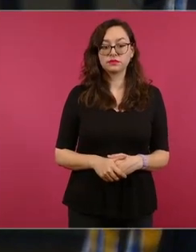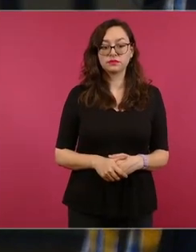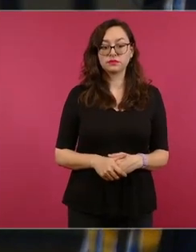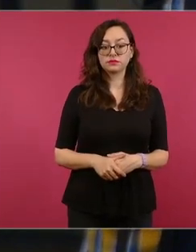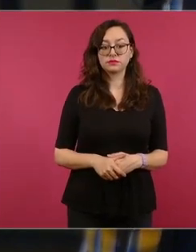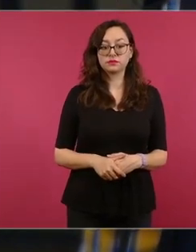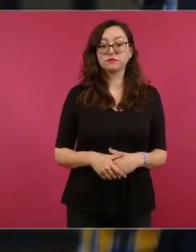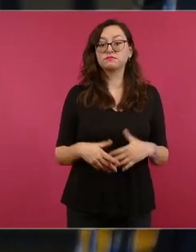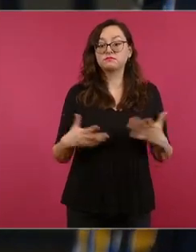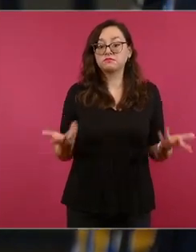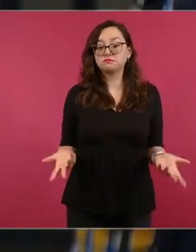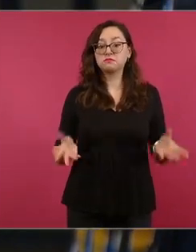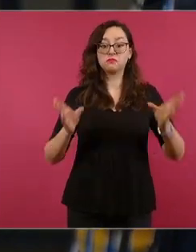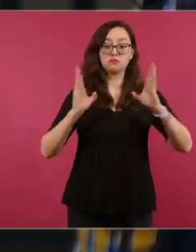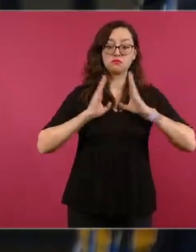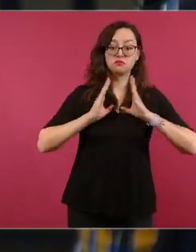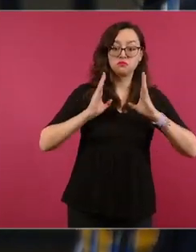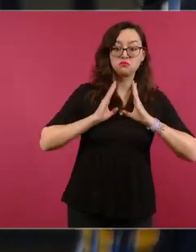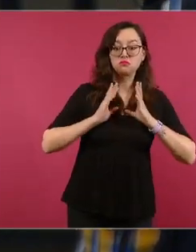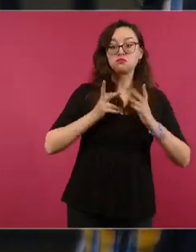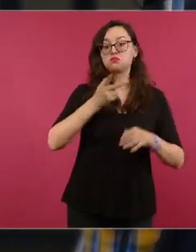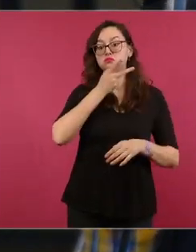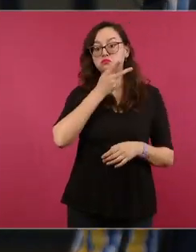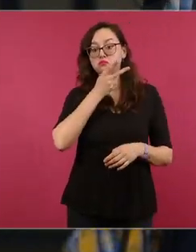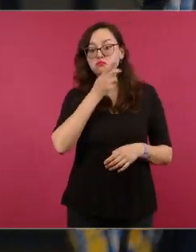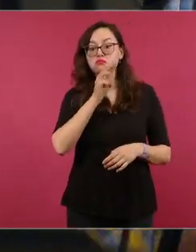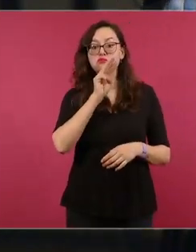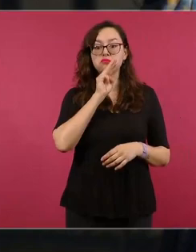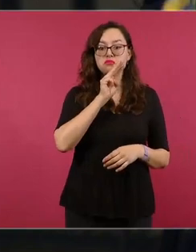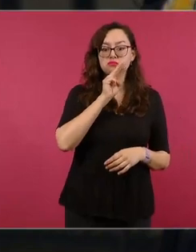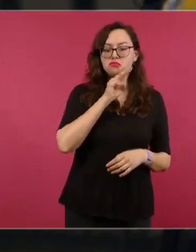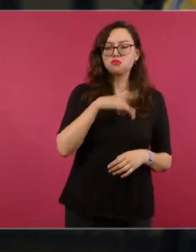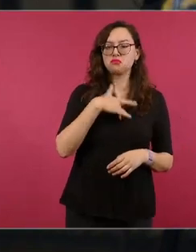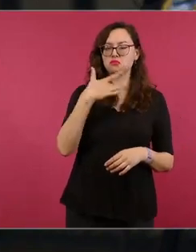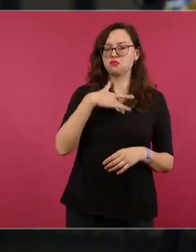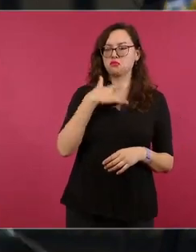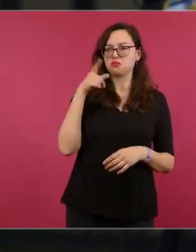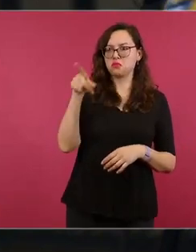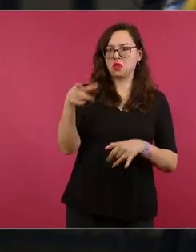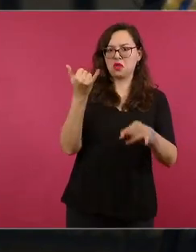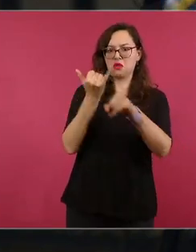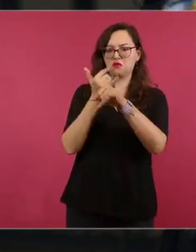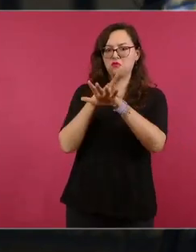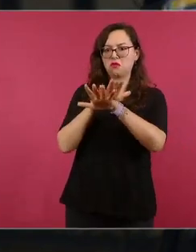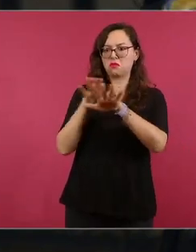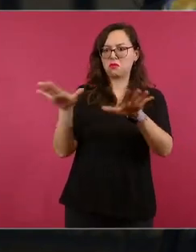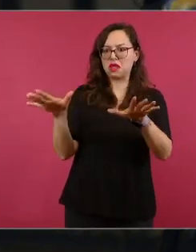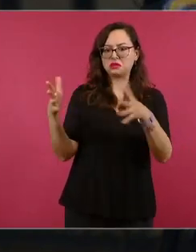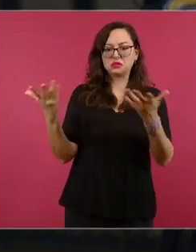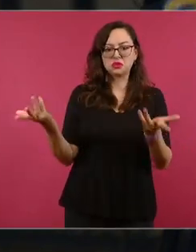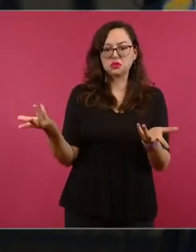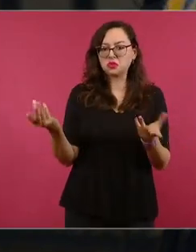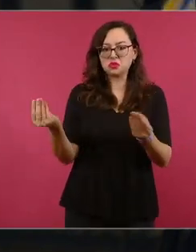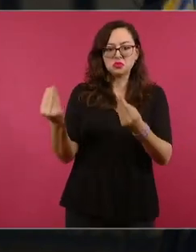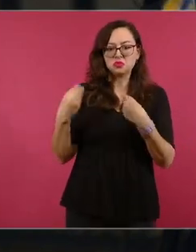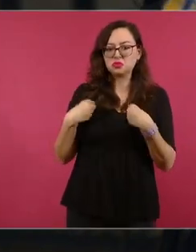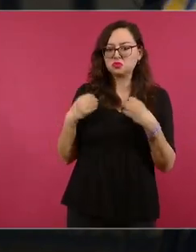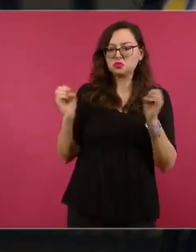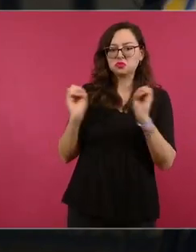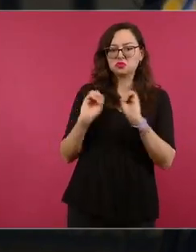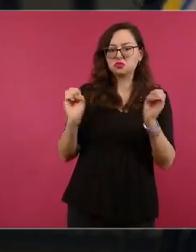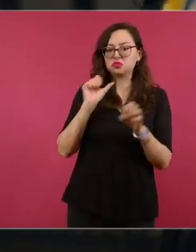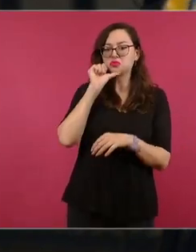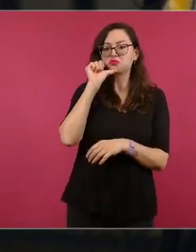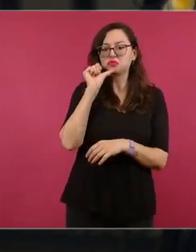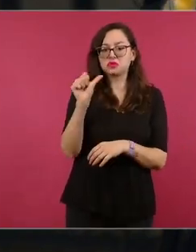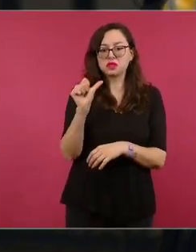que han acompañado y de los propios padres han dicho que no les han querido dar? ¿Por qué esperar a que sean militares detenidos los que puedan acogerse a